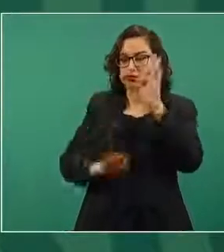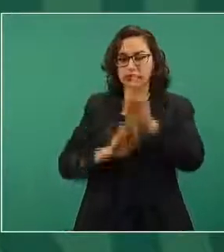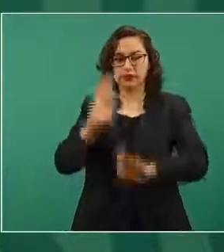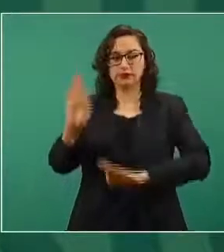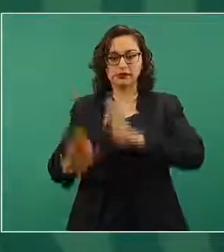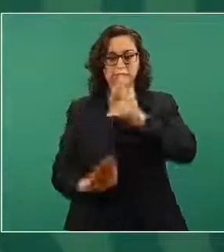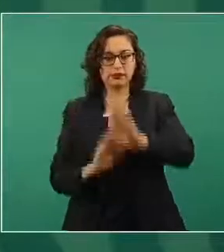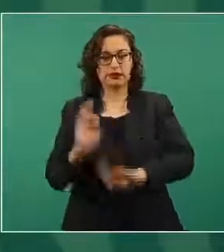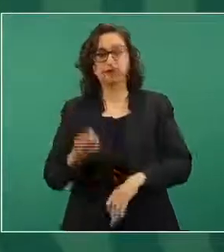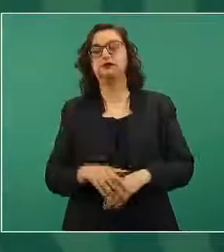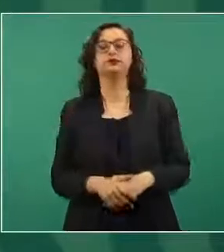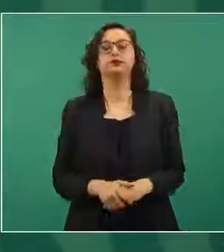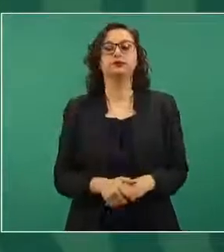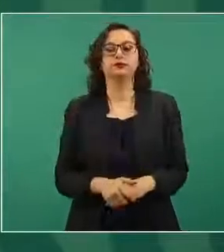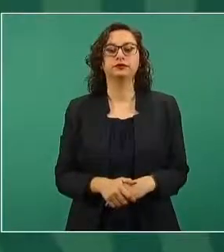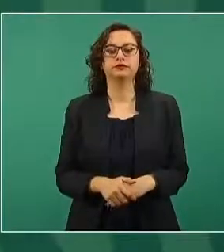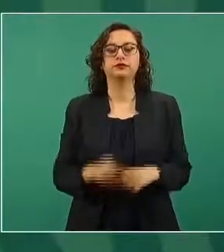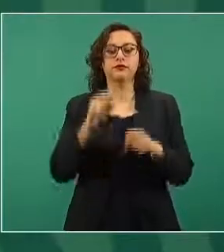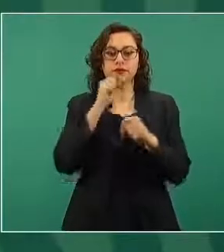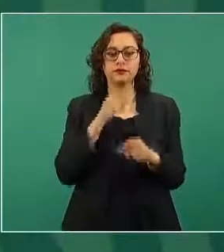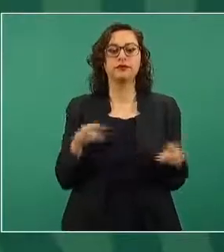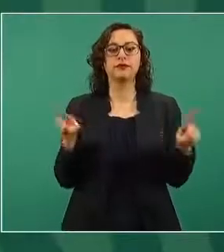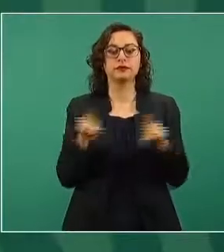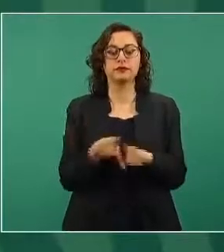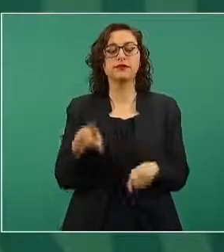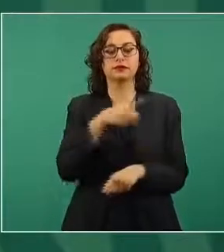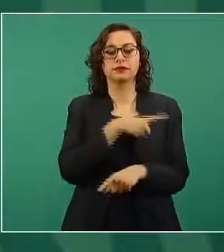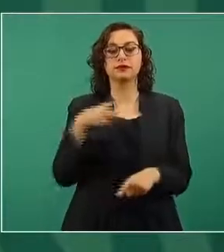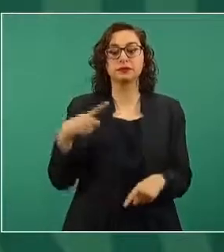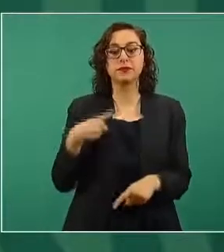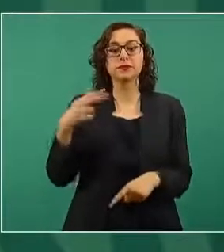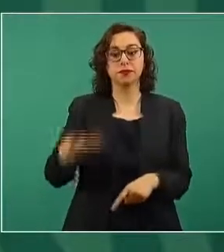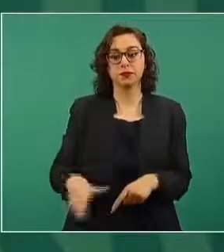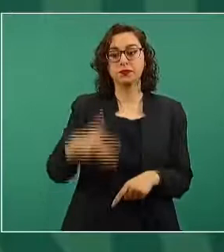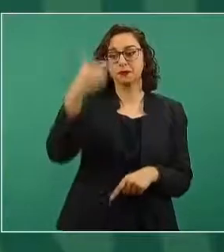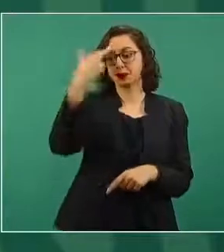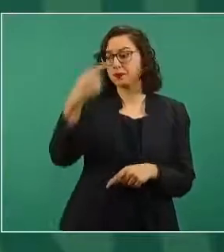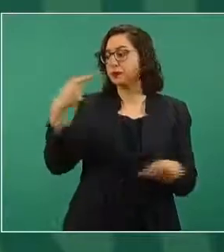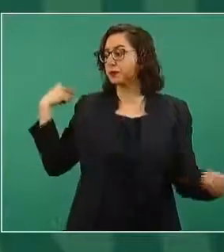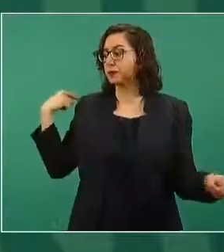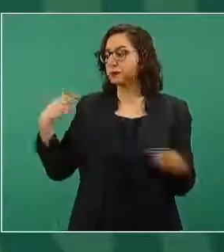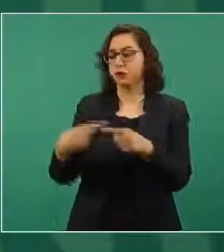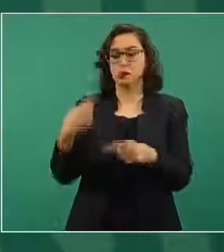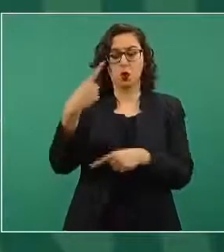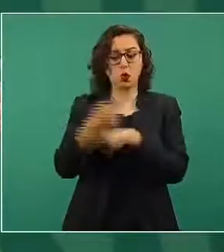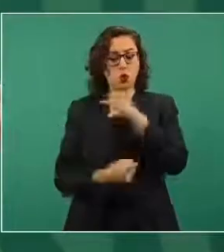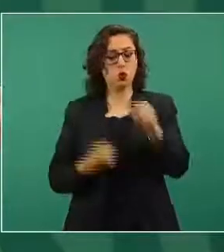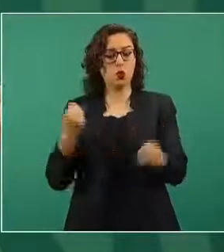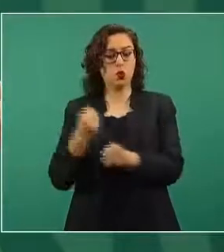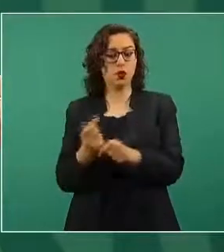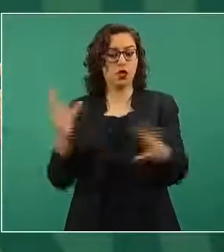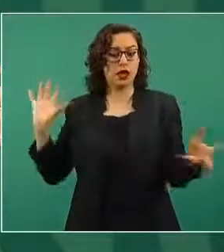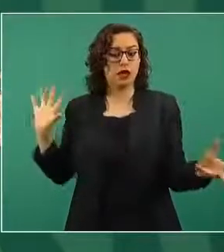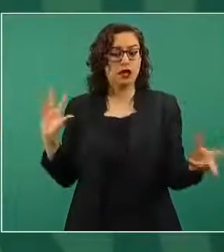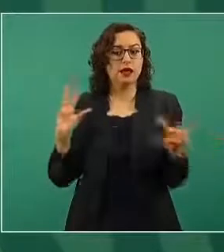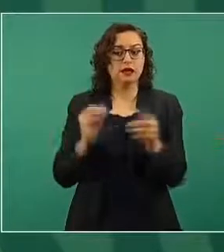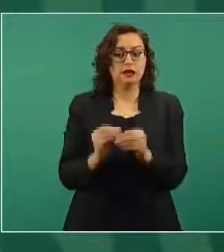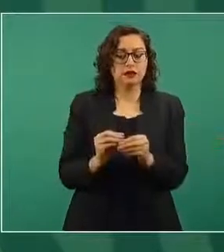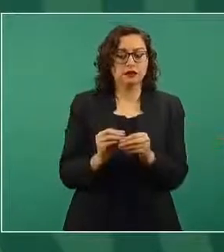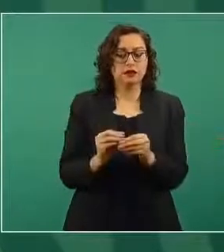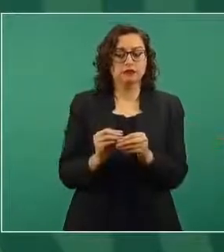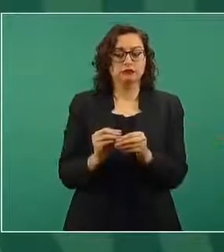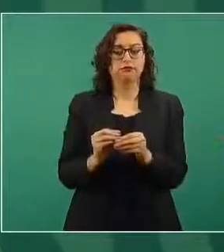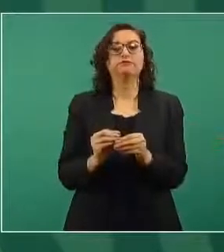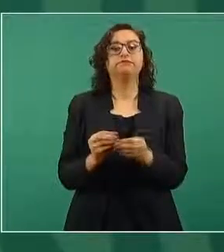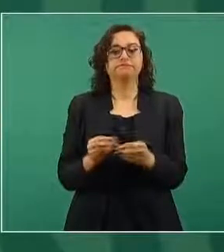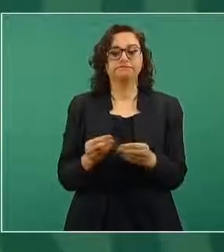último, recordar también en esta remembranza de lo que ha ocurrido a lo largo del año, el elemento que ahora tenemos, que